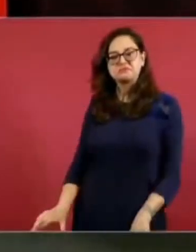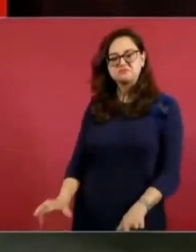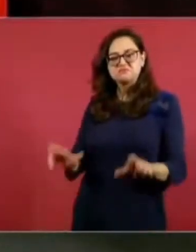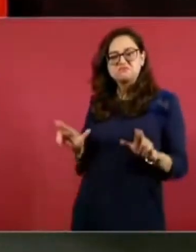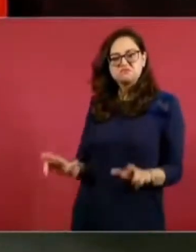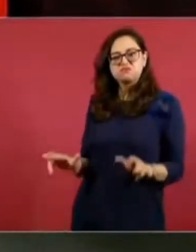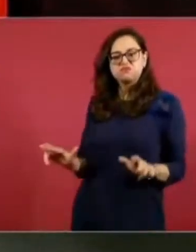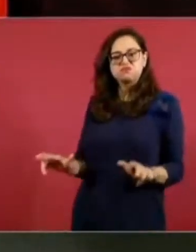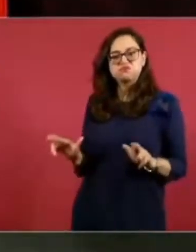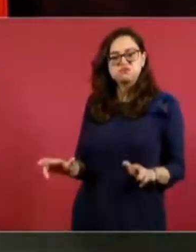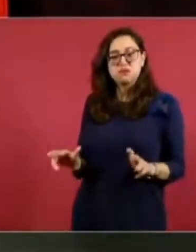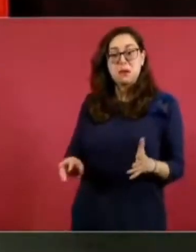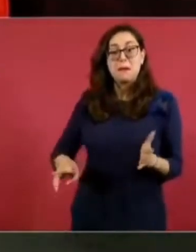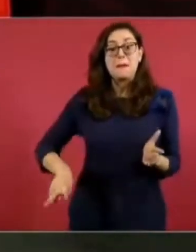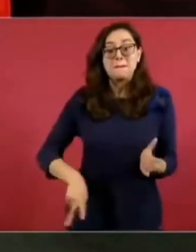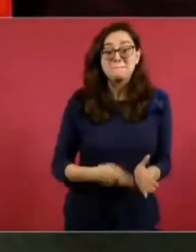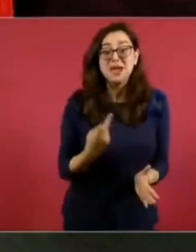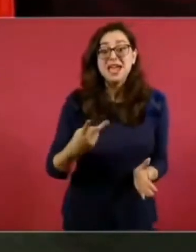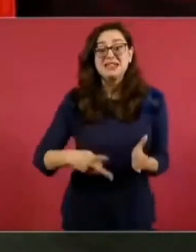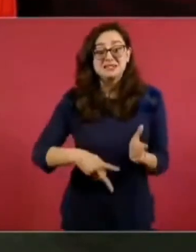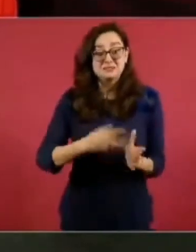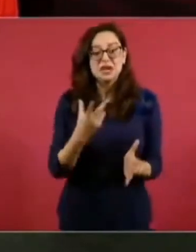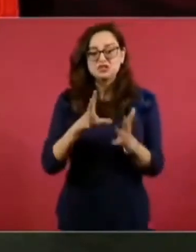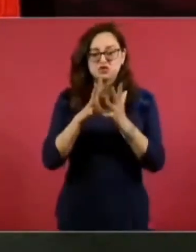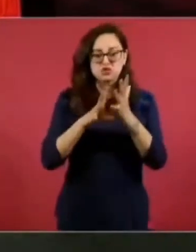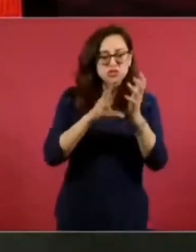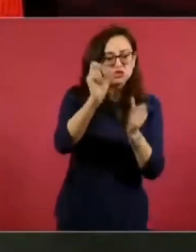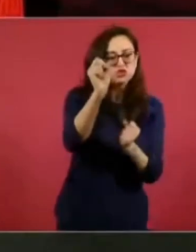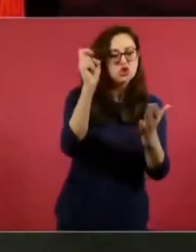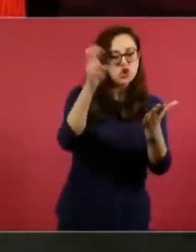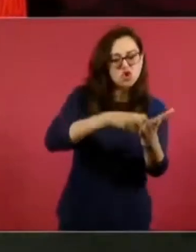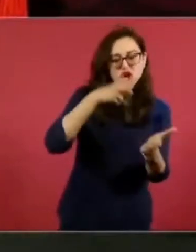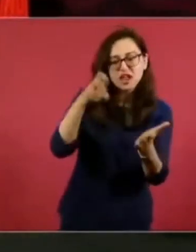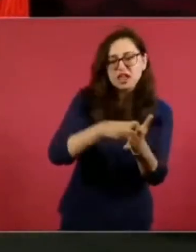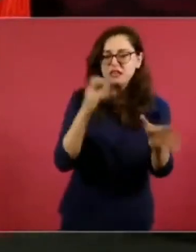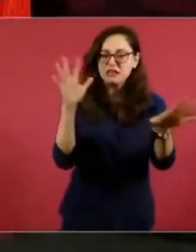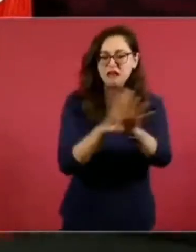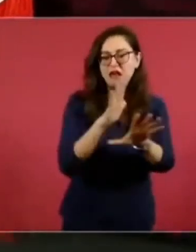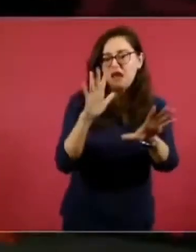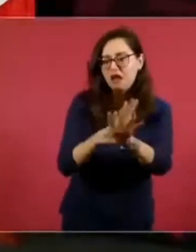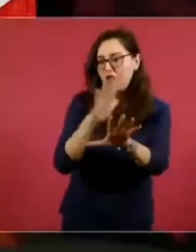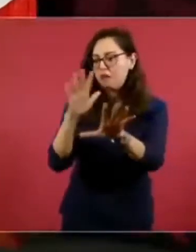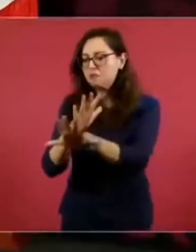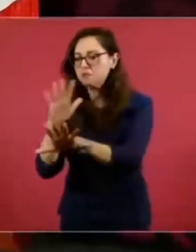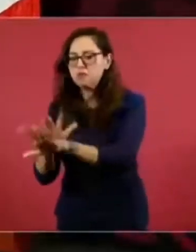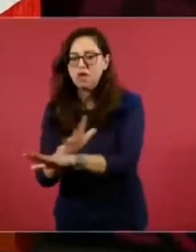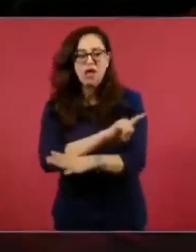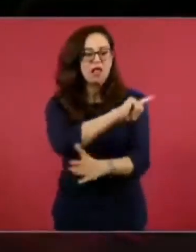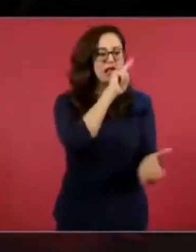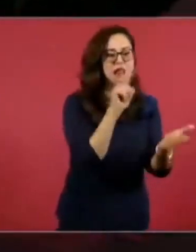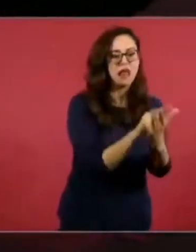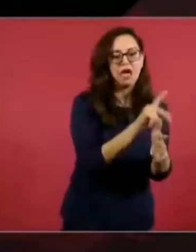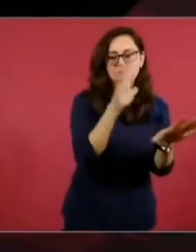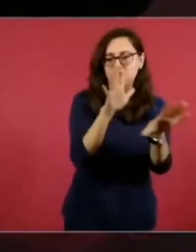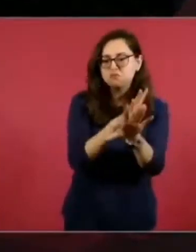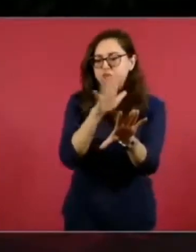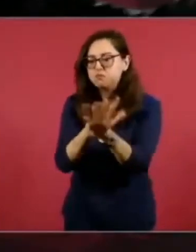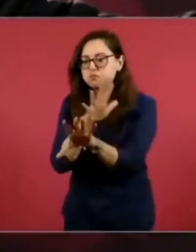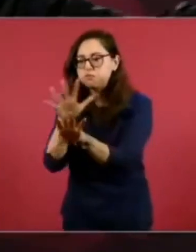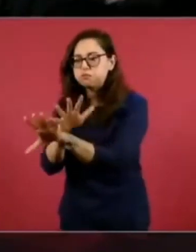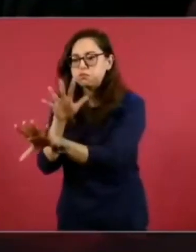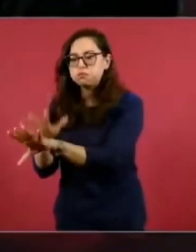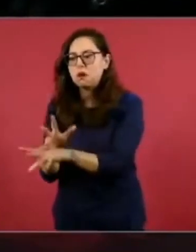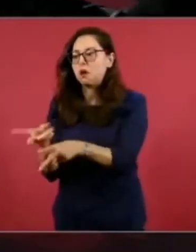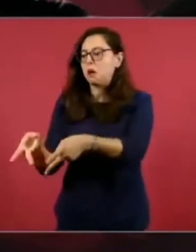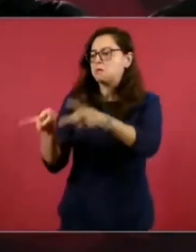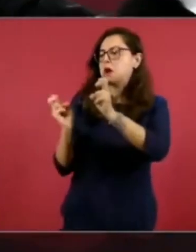modificaron la Constitución. Ahí no dijeron nada. Ajustaron el marco jurídico